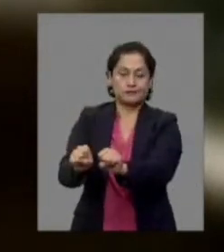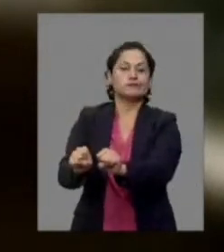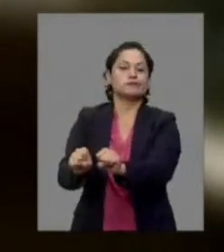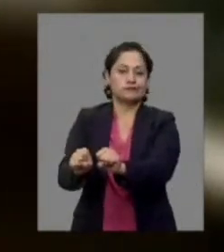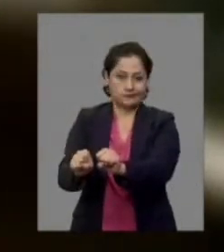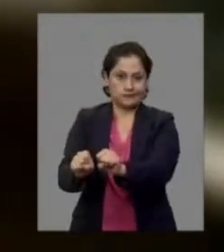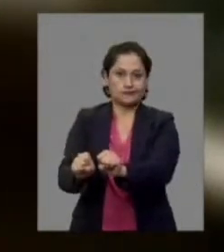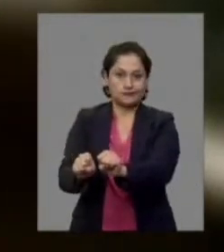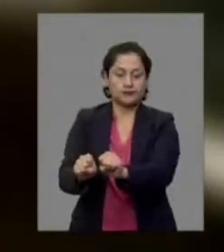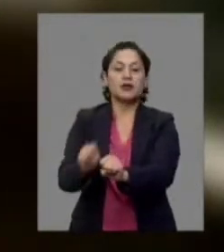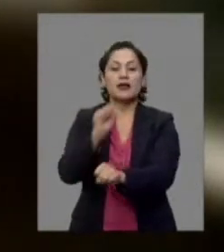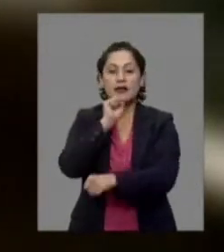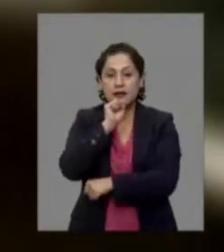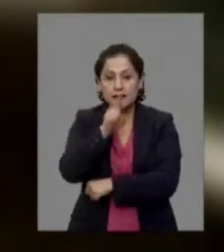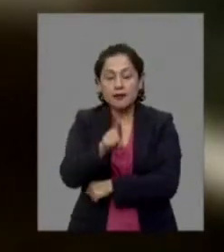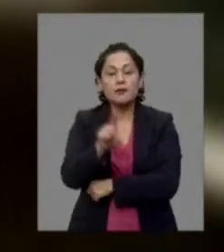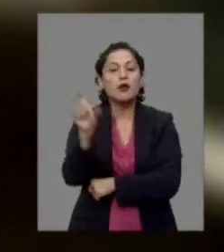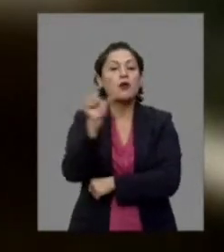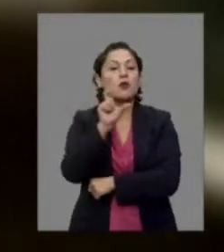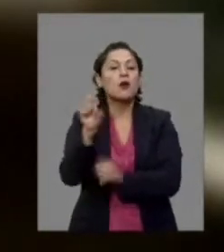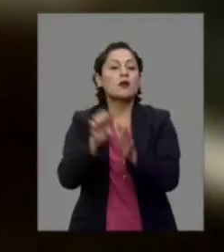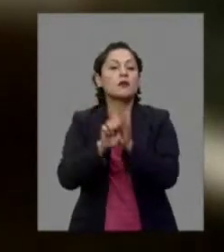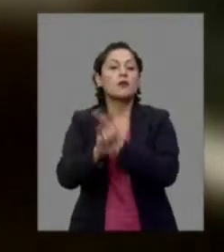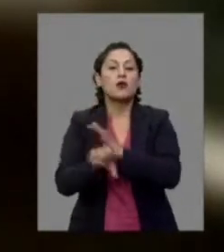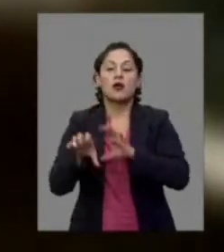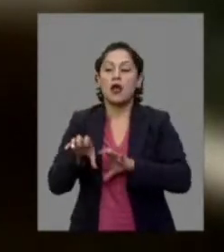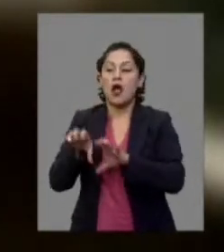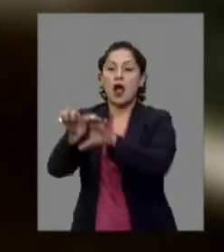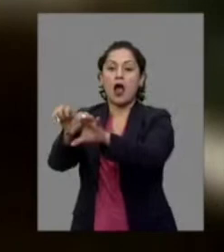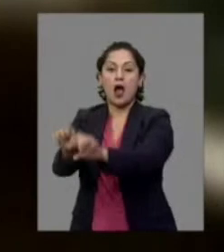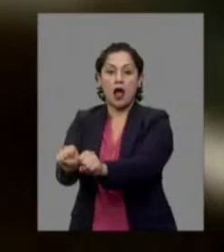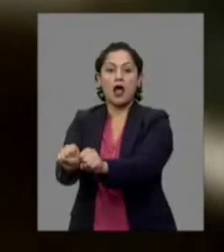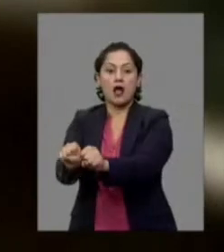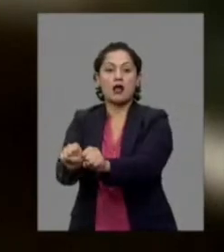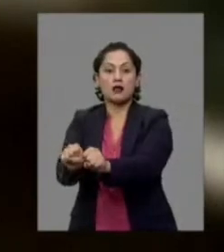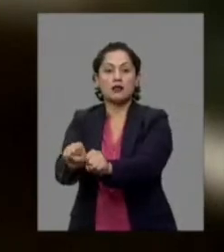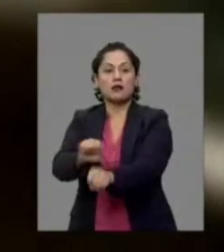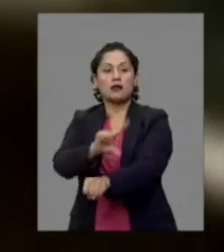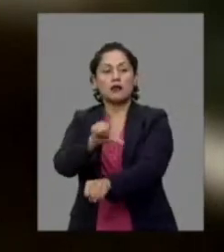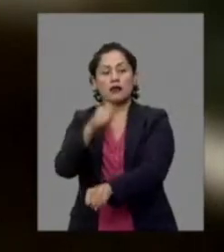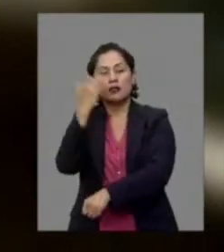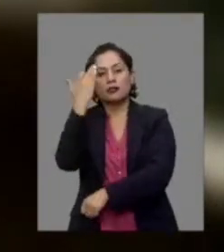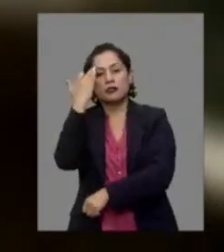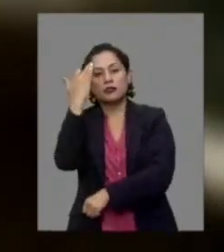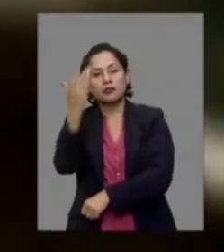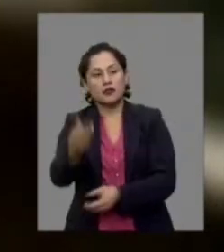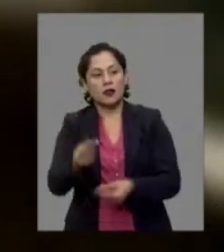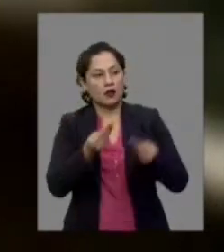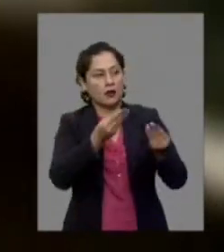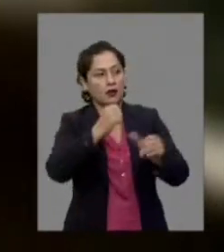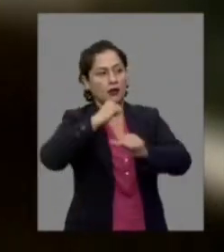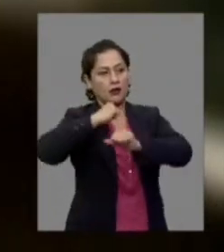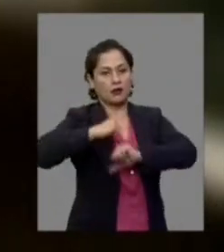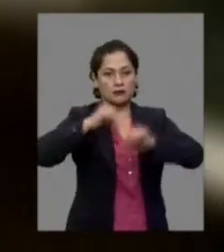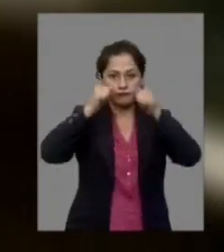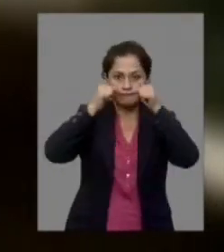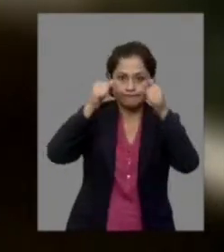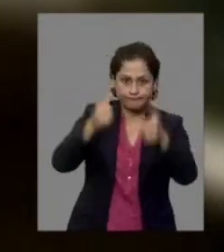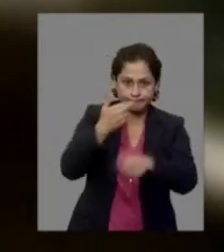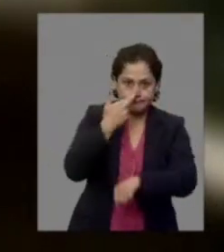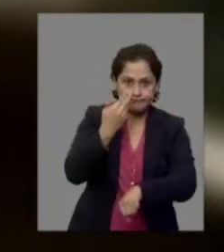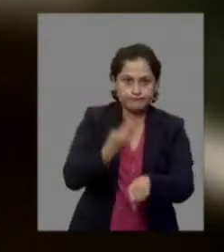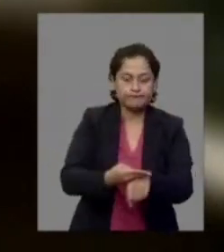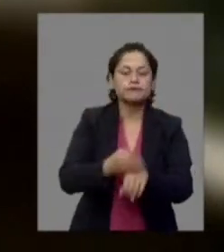la demora en la puesta a disposición de la autoridad judicial de las personas, la asistencia de